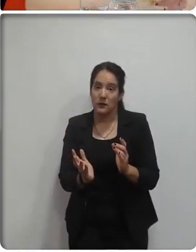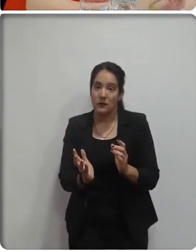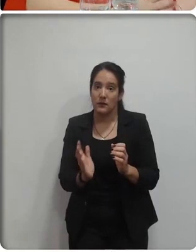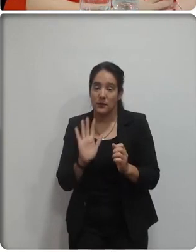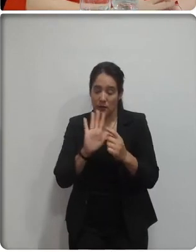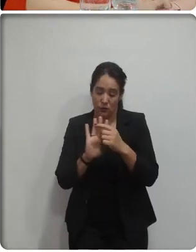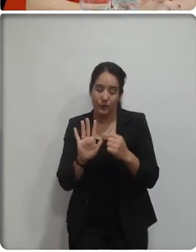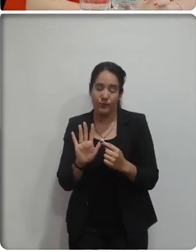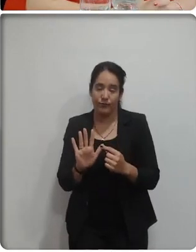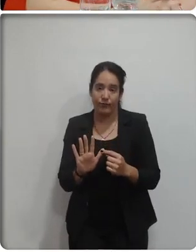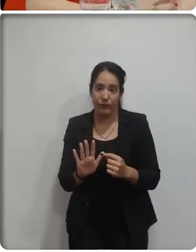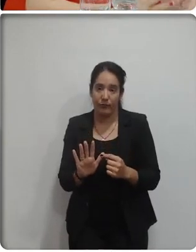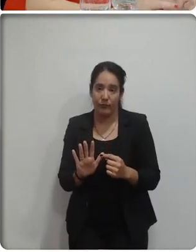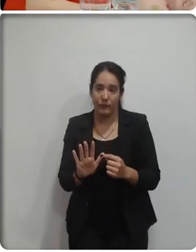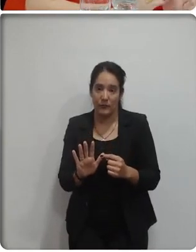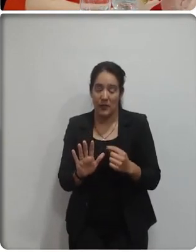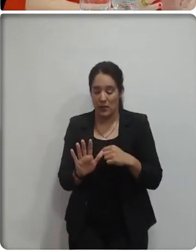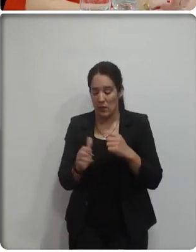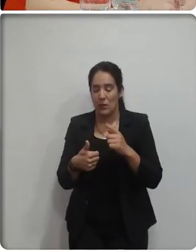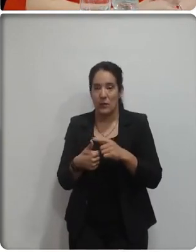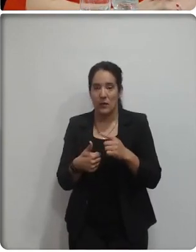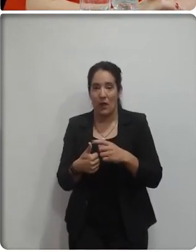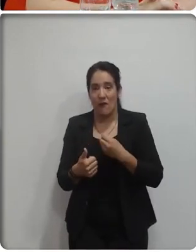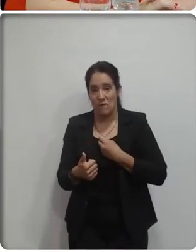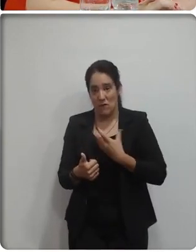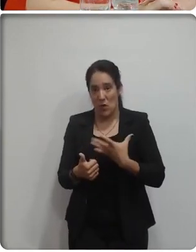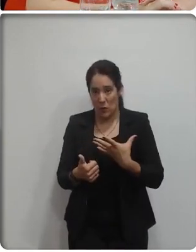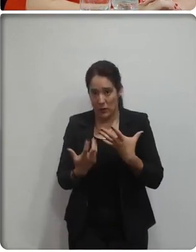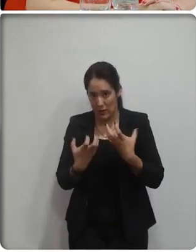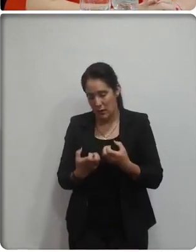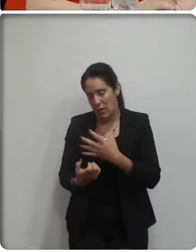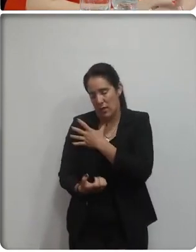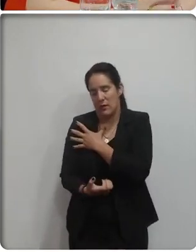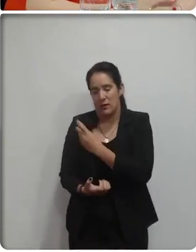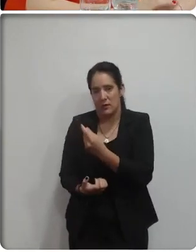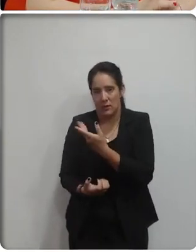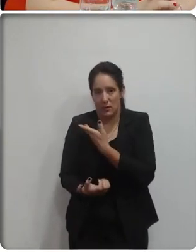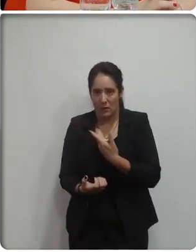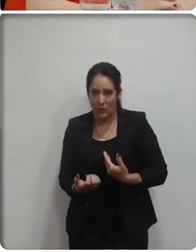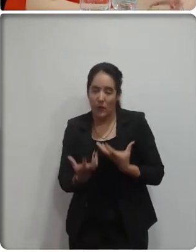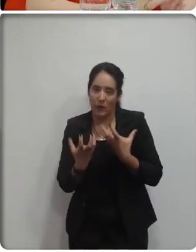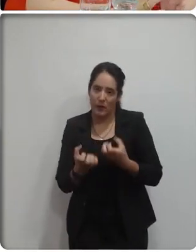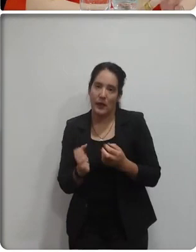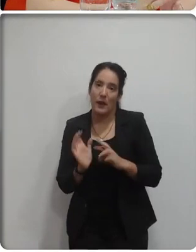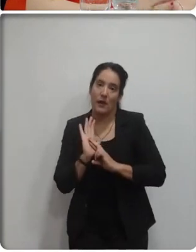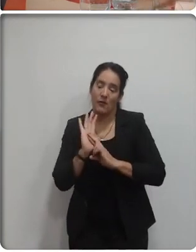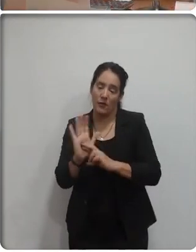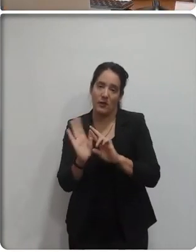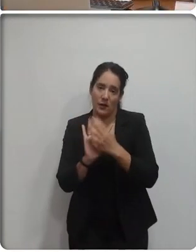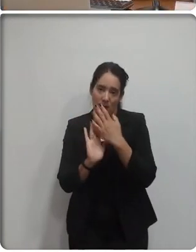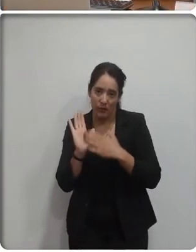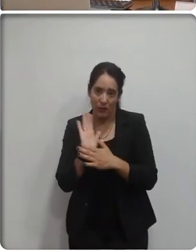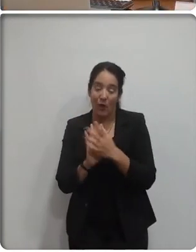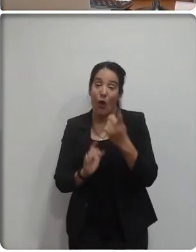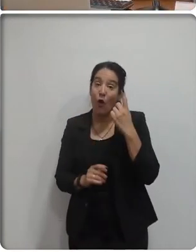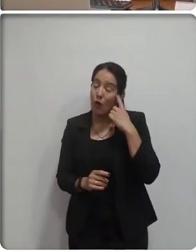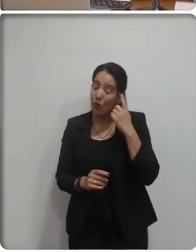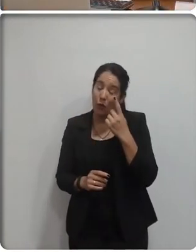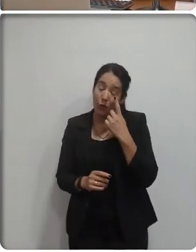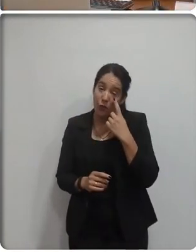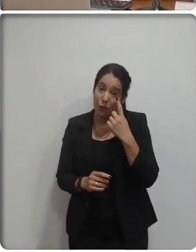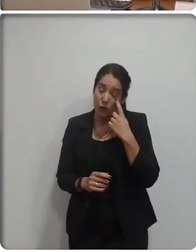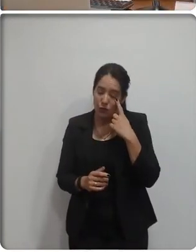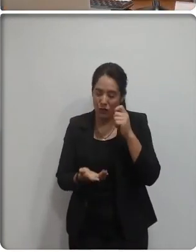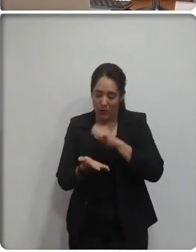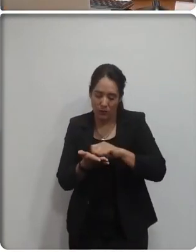se listan acá. Y entre ellos es la voluntad explícita de la dirección de presentarse como centro, el conocimiento y la experiencia práctica